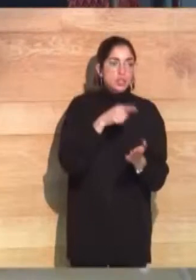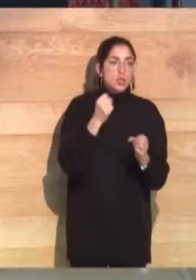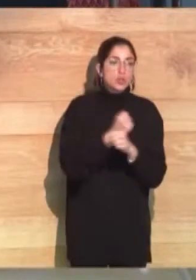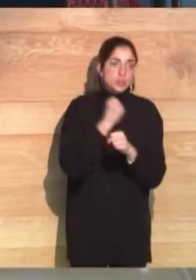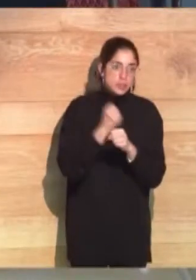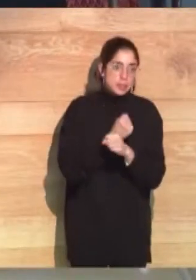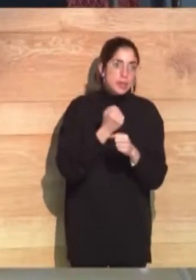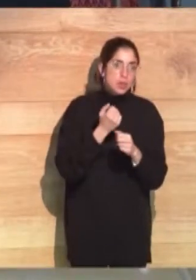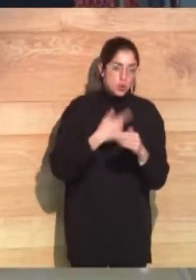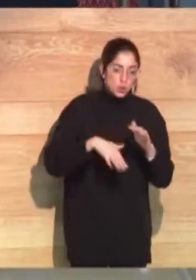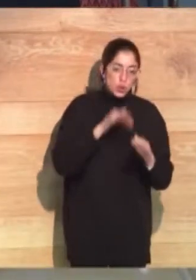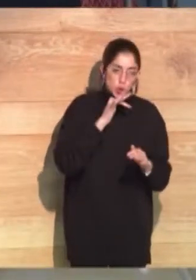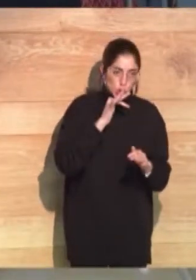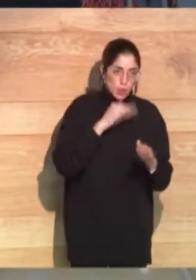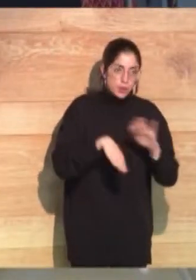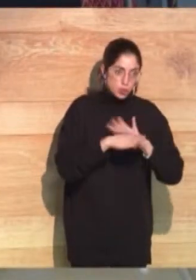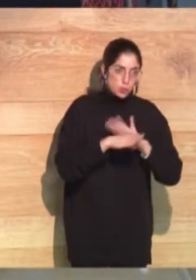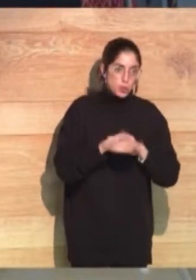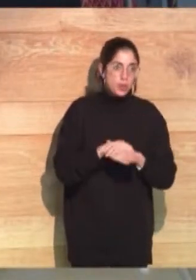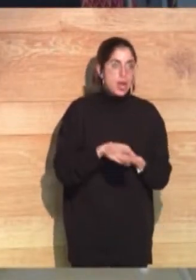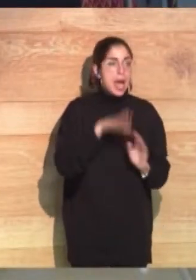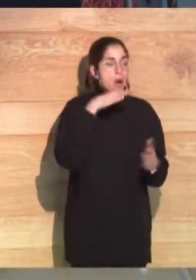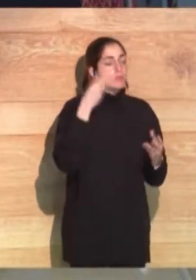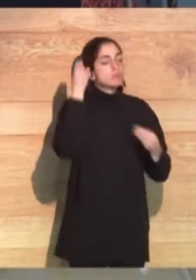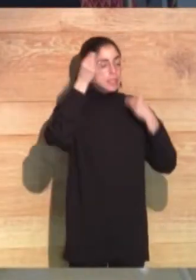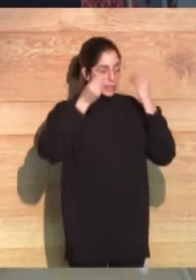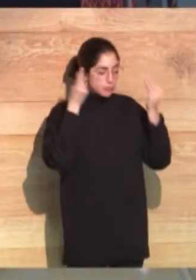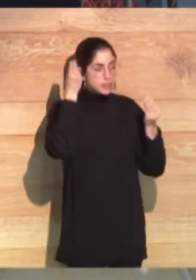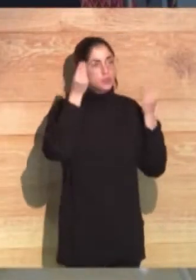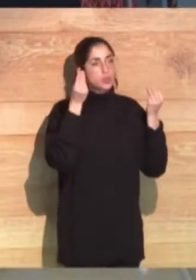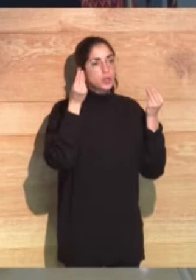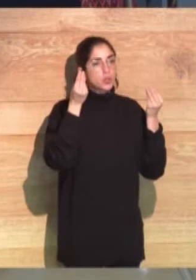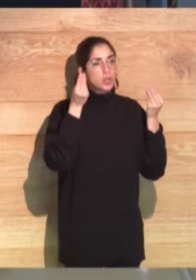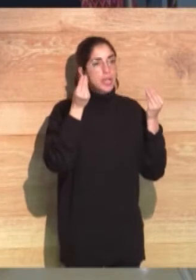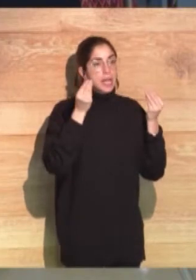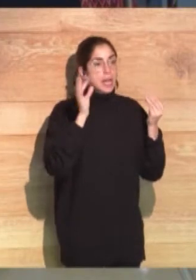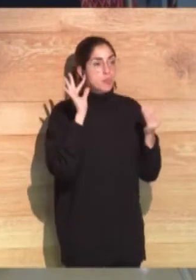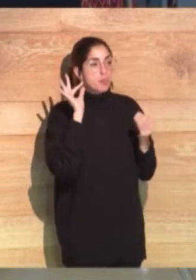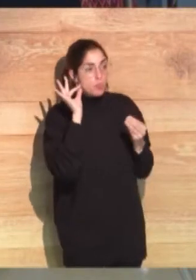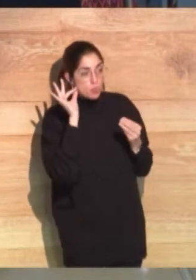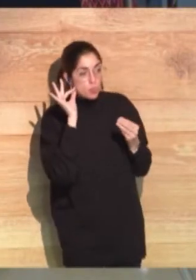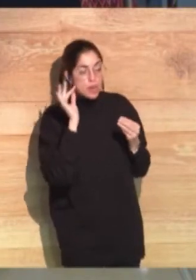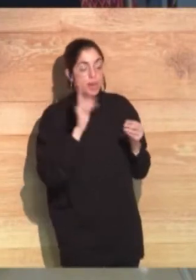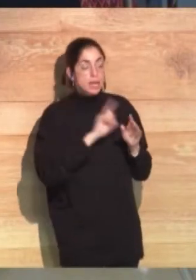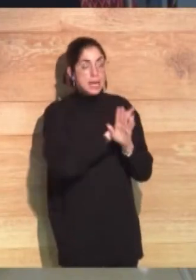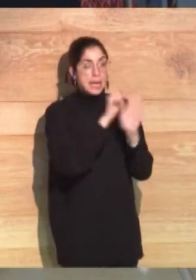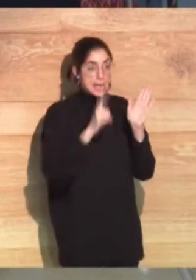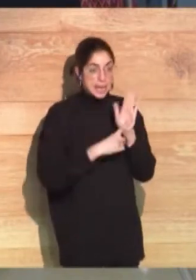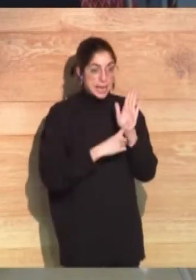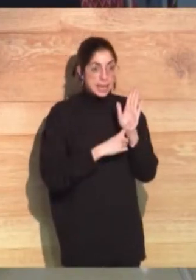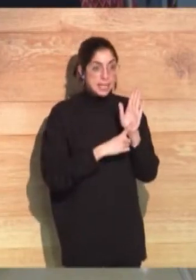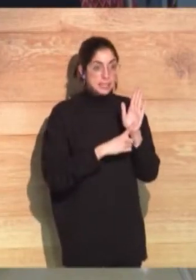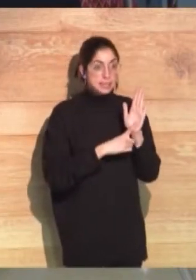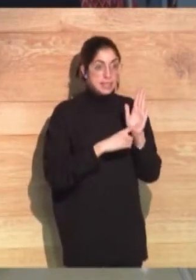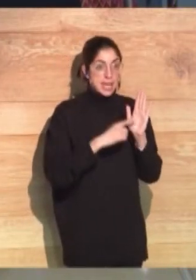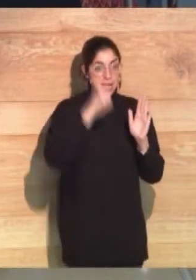en curso. Lo de que las leyes que facilitan la igualdad Una